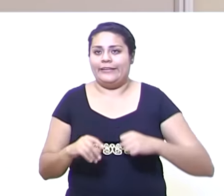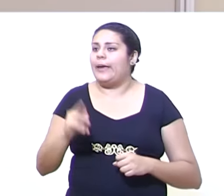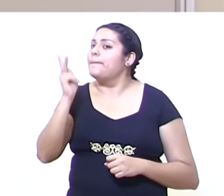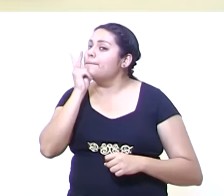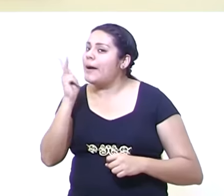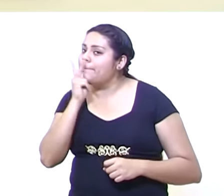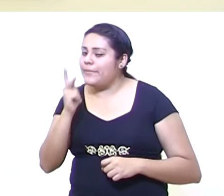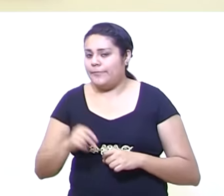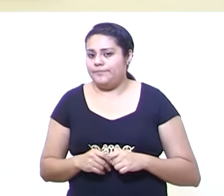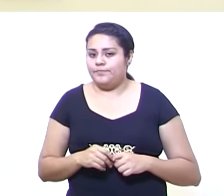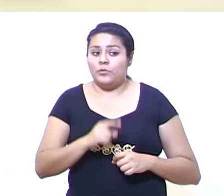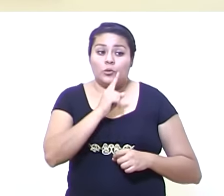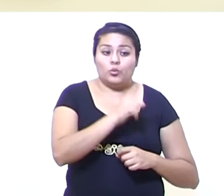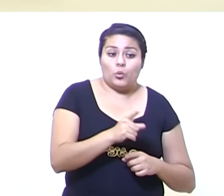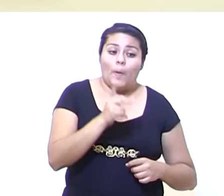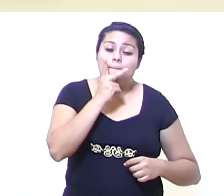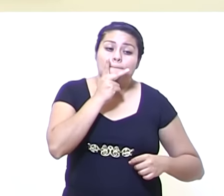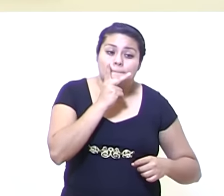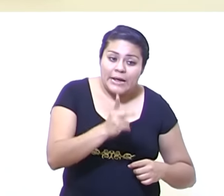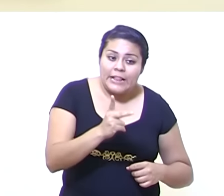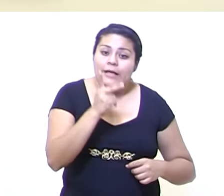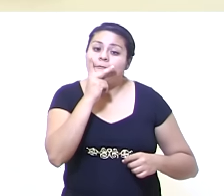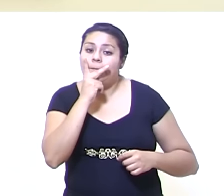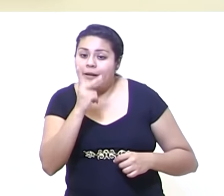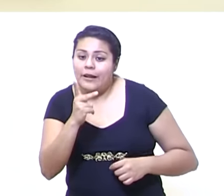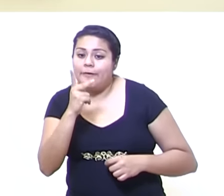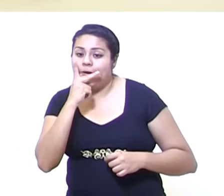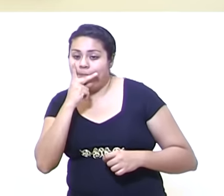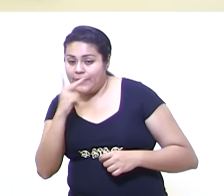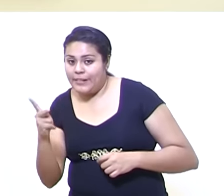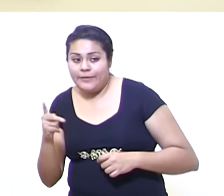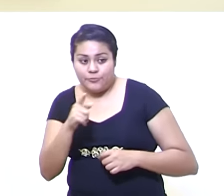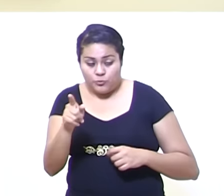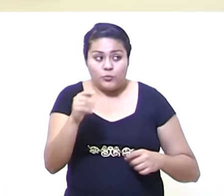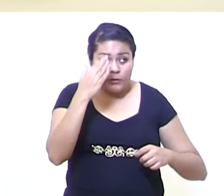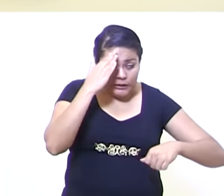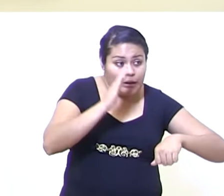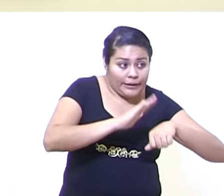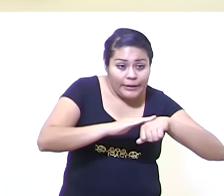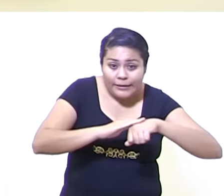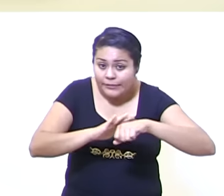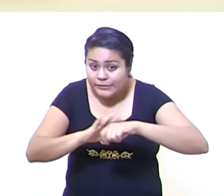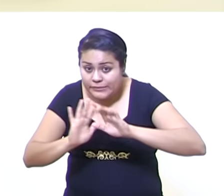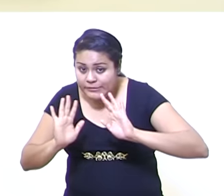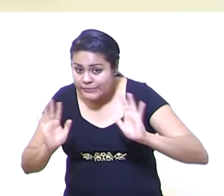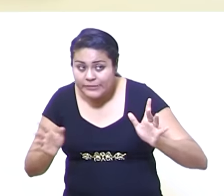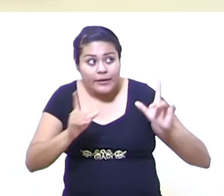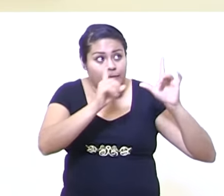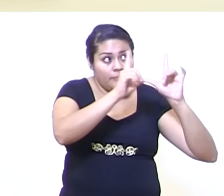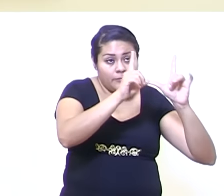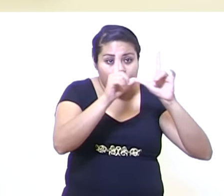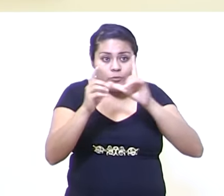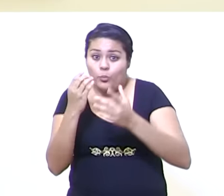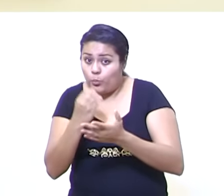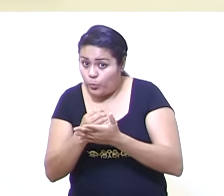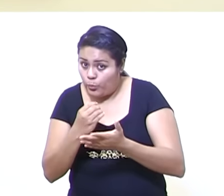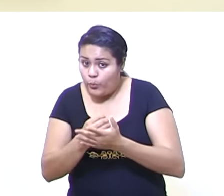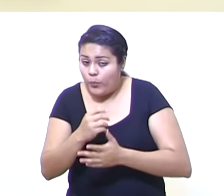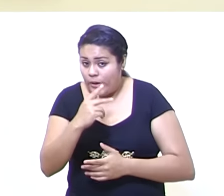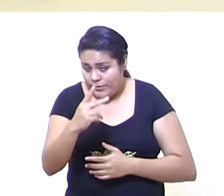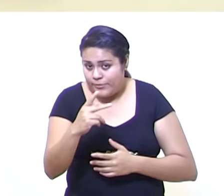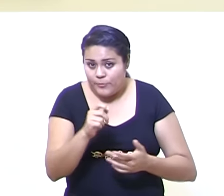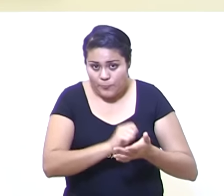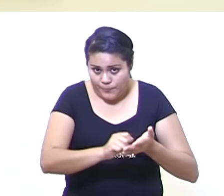palabras que hemos estado practicando. Estoy seguro de que en casa has escrito estas palabras después de ver nuestro